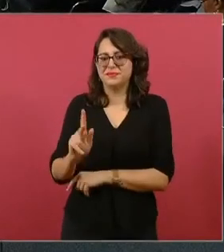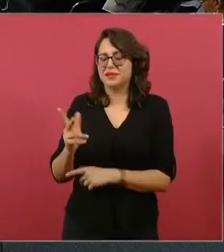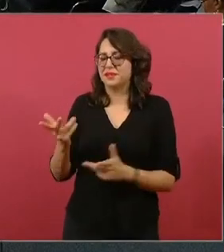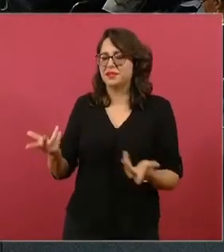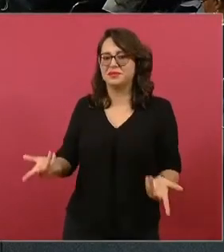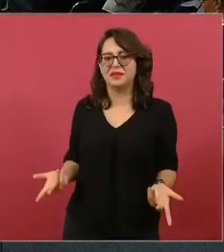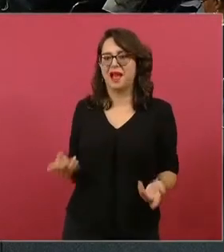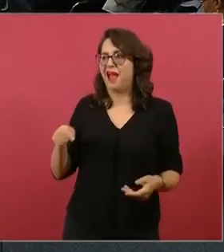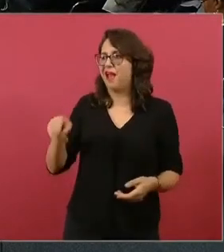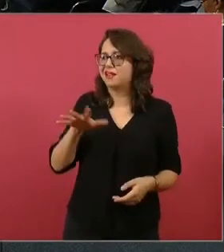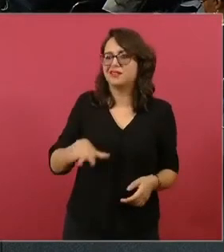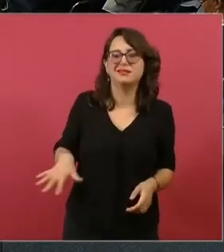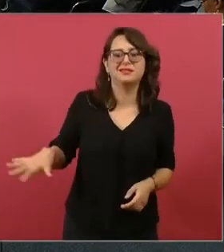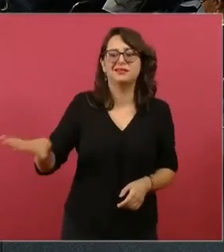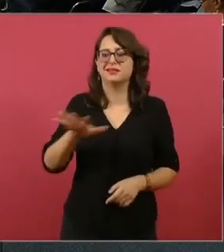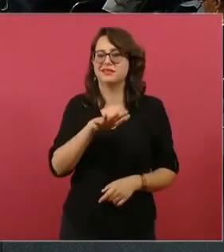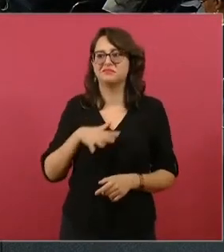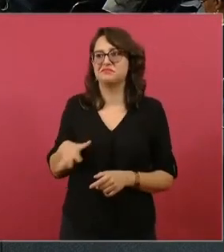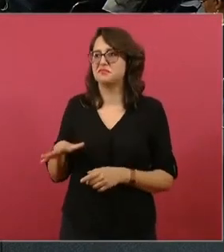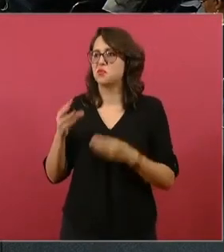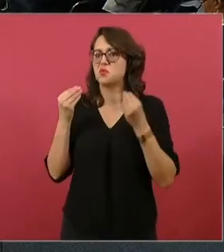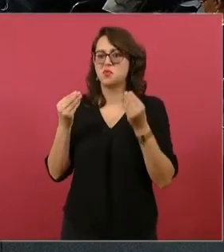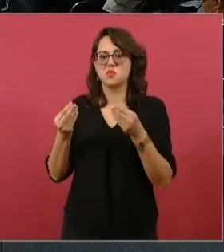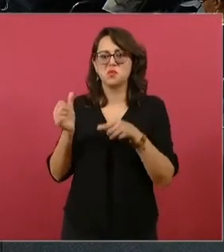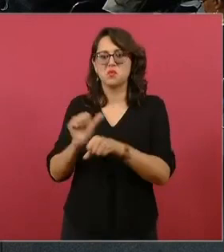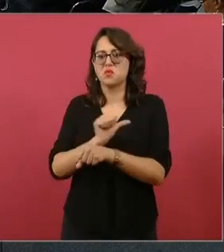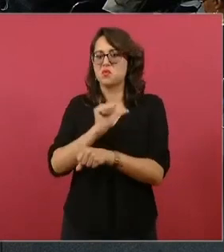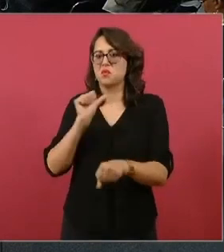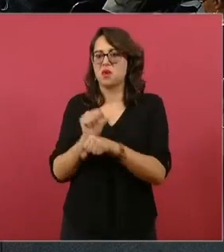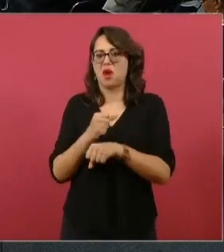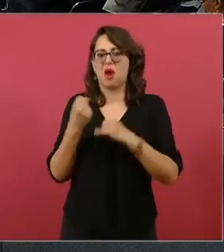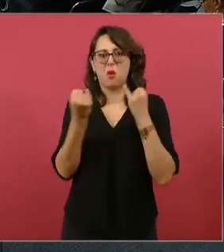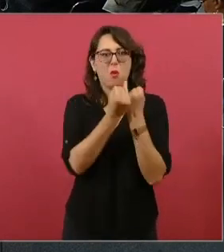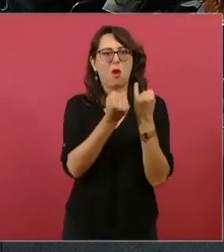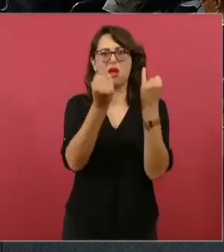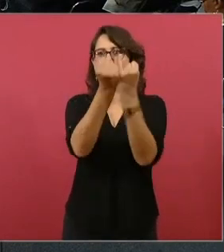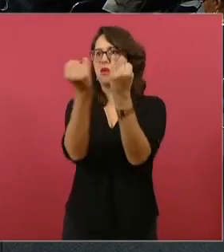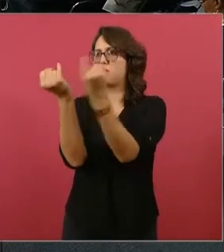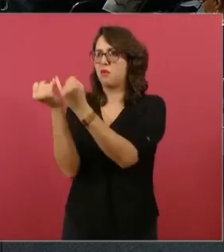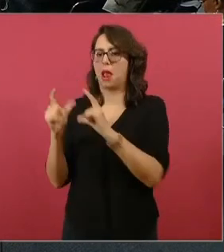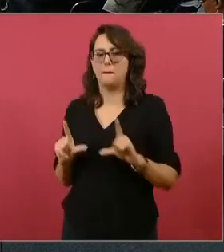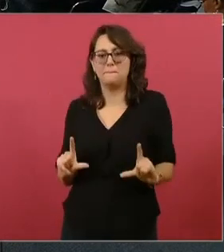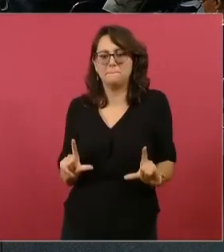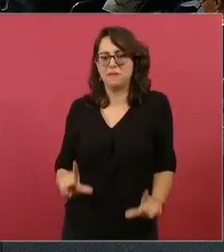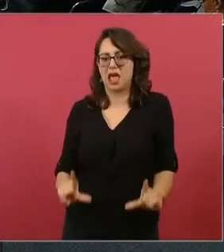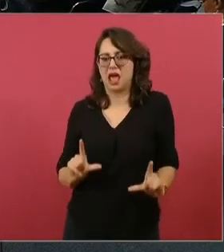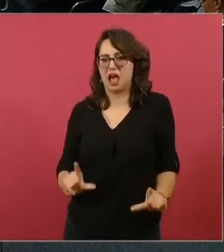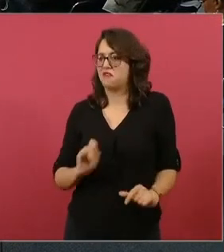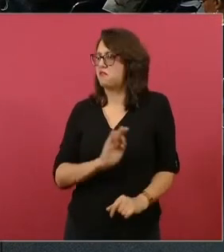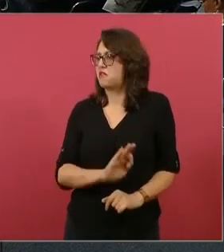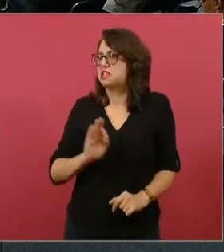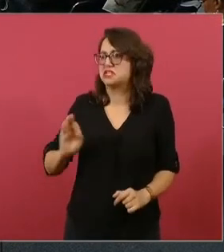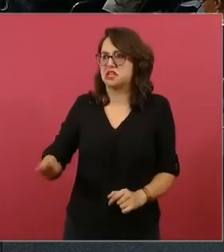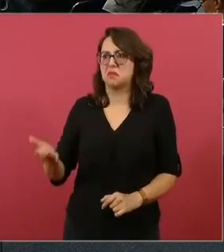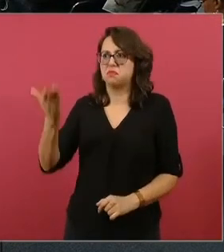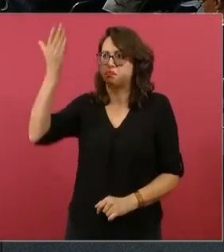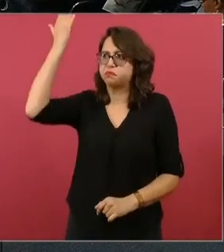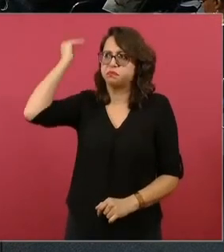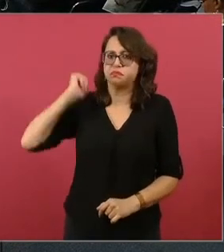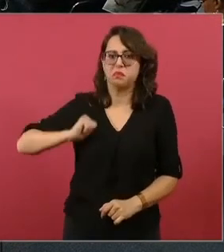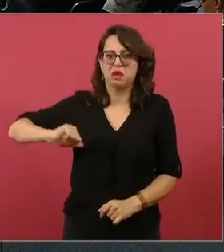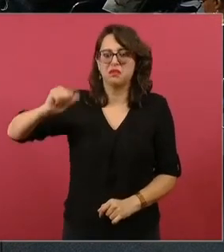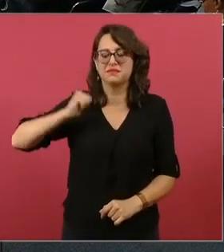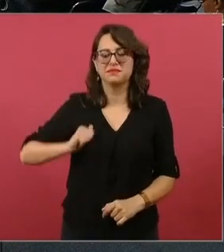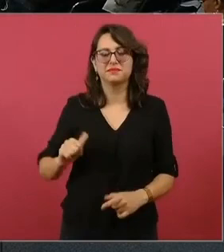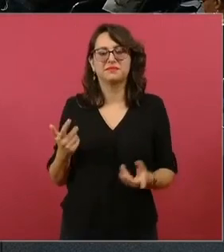circulando cientos y cientos de vehículos en esas condiciones. Estos hechos ocurridos el pasado 17 de febrero del